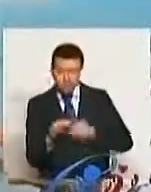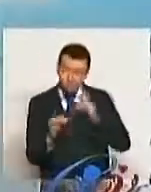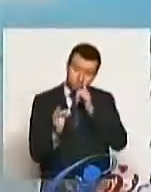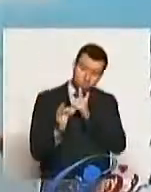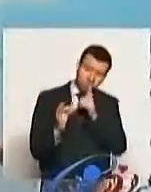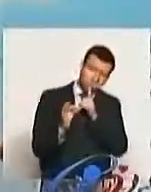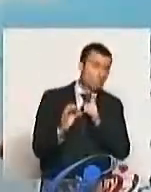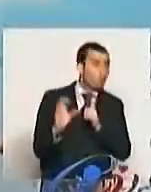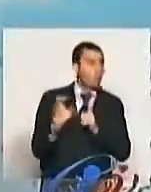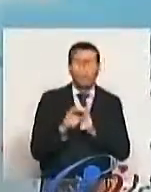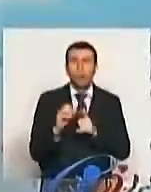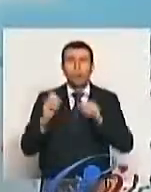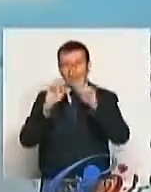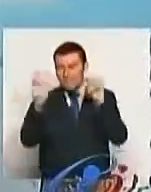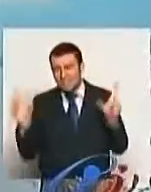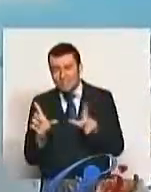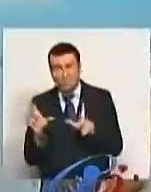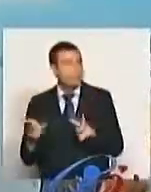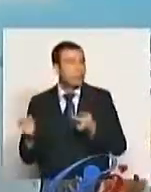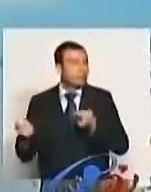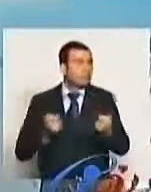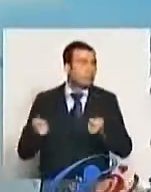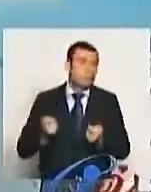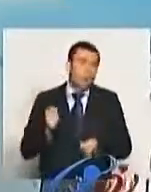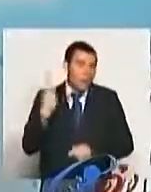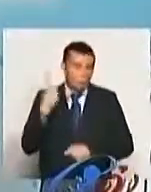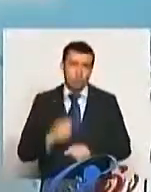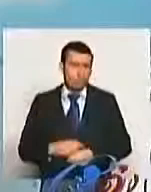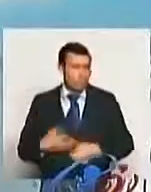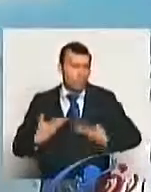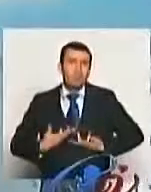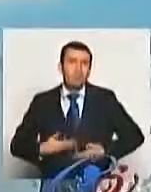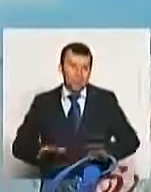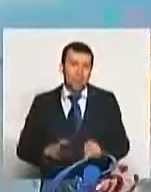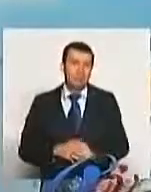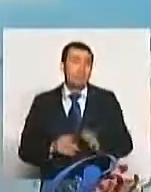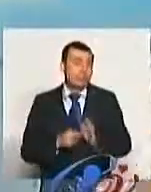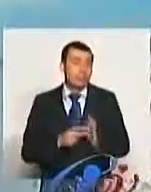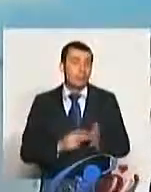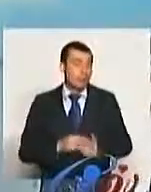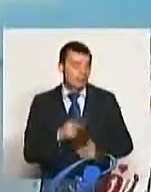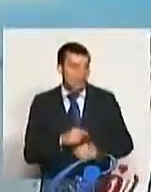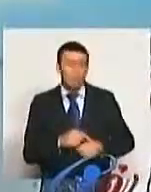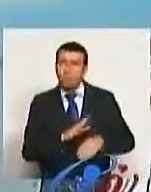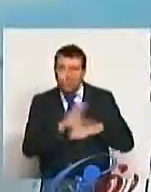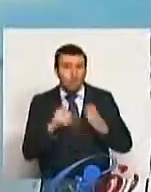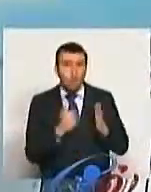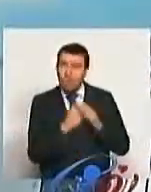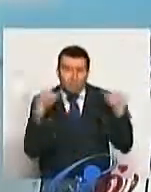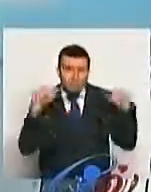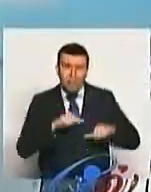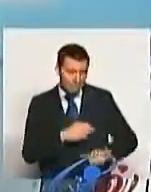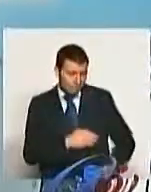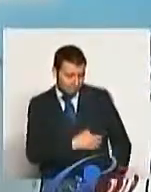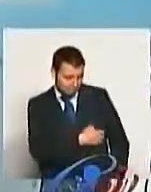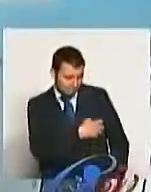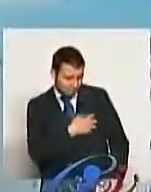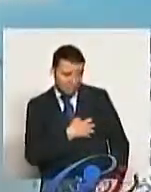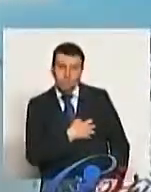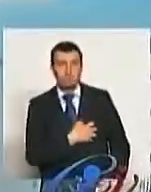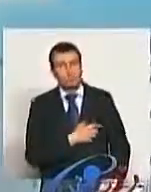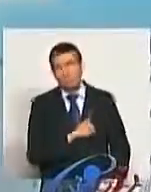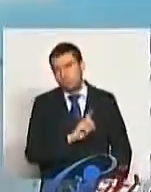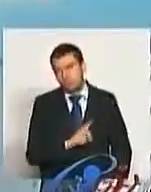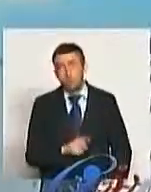una elastografía, bueno, o con Doppler. Una serie de herramientas que tenemos más allá de la ecografía, pero